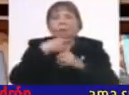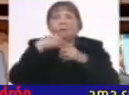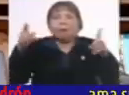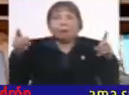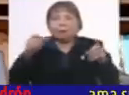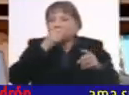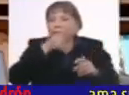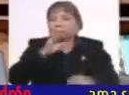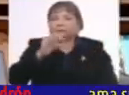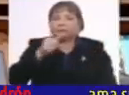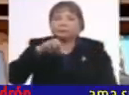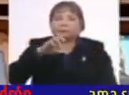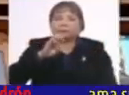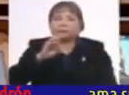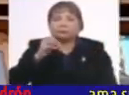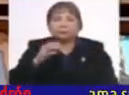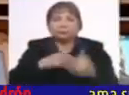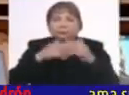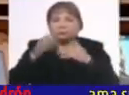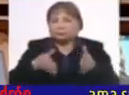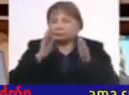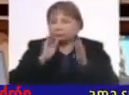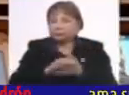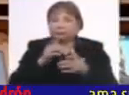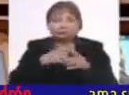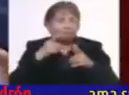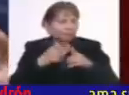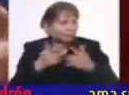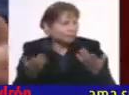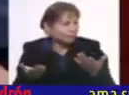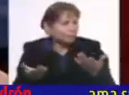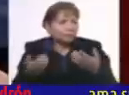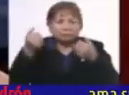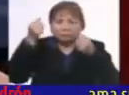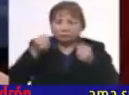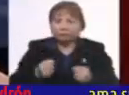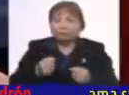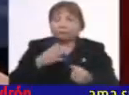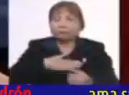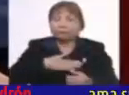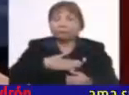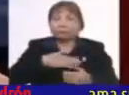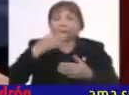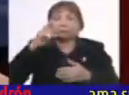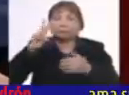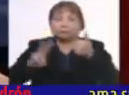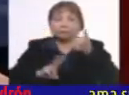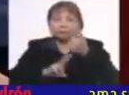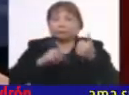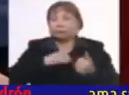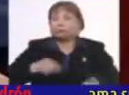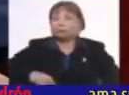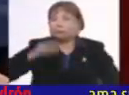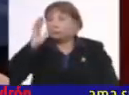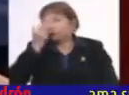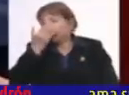los dirigentes de la aplicó ya lo dirigente del sindicato de construcción civil entonces tomé la decisión de enviar a un viceministro porque